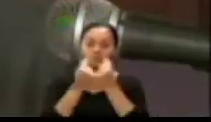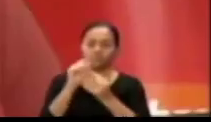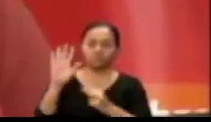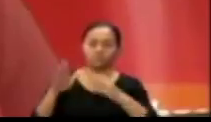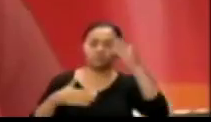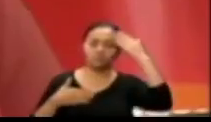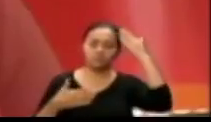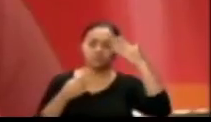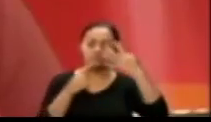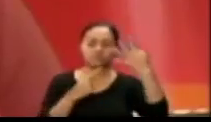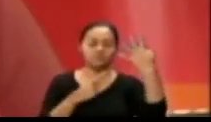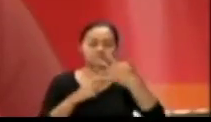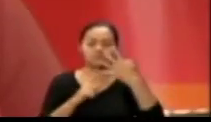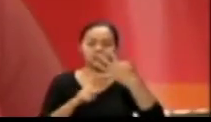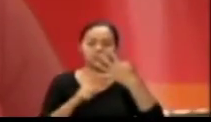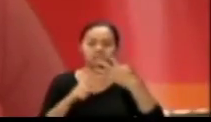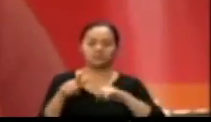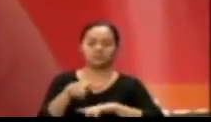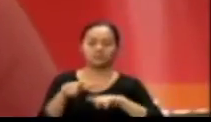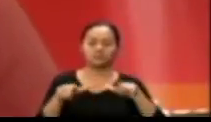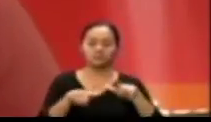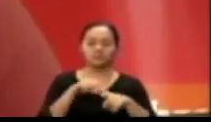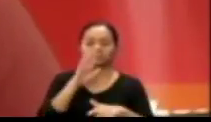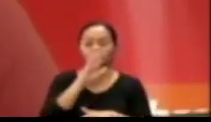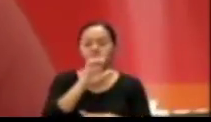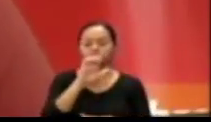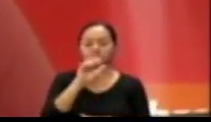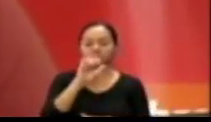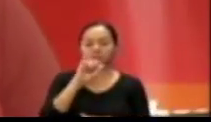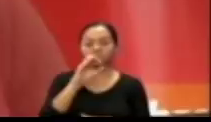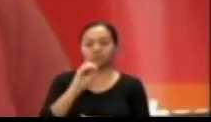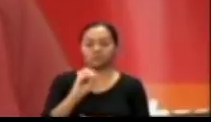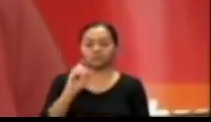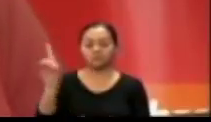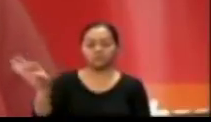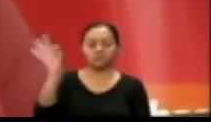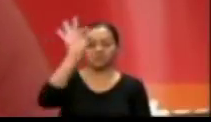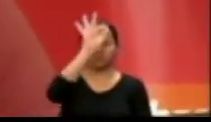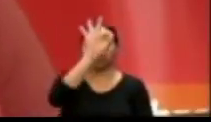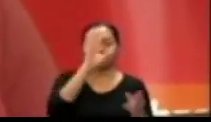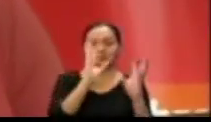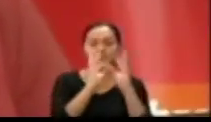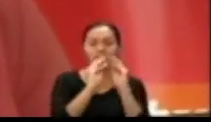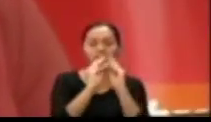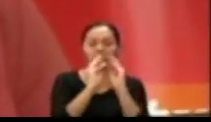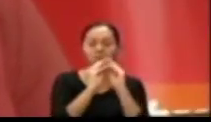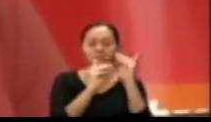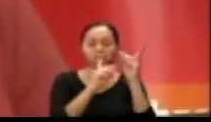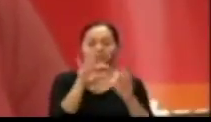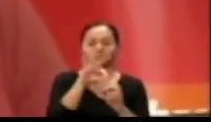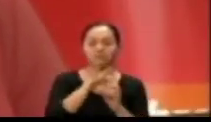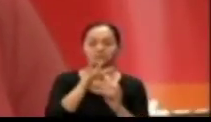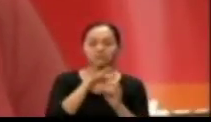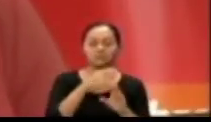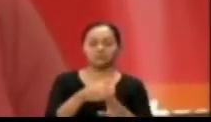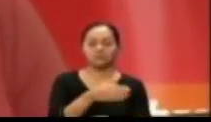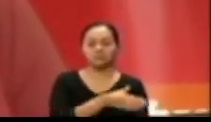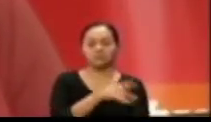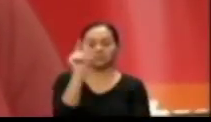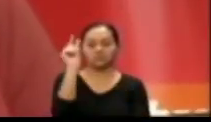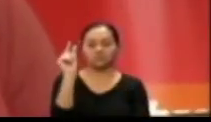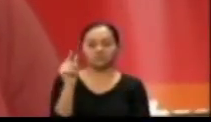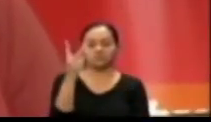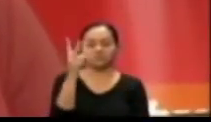el 4º lugar en el Distrito Electoral de Lacio para la Cámara de Representantes. En las elecciones generales italianas